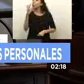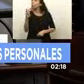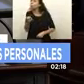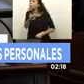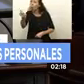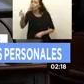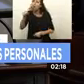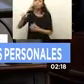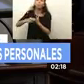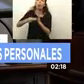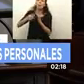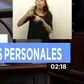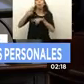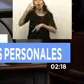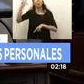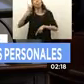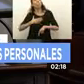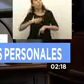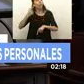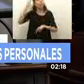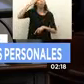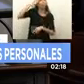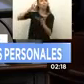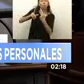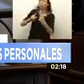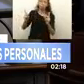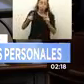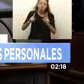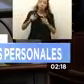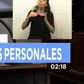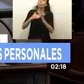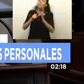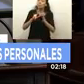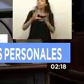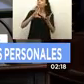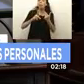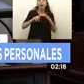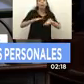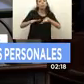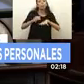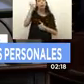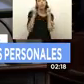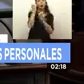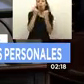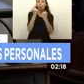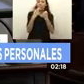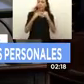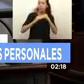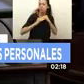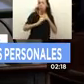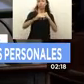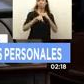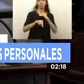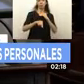un problema ideológico es un problema de sostenimiento de la actividad económica Por eso digo señor